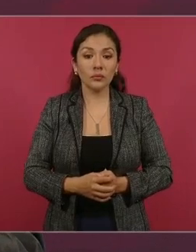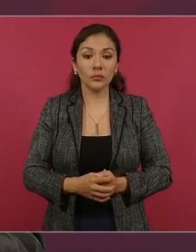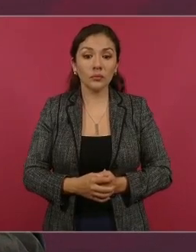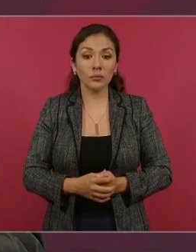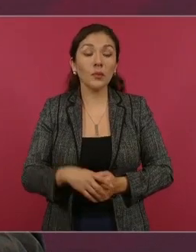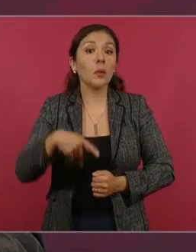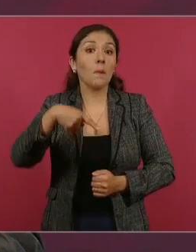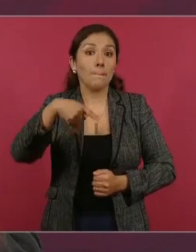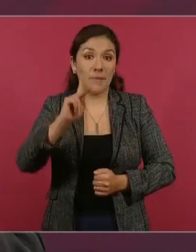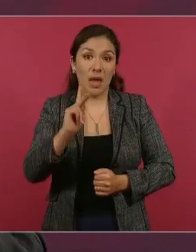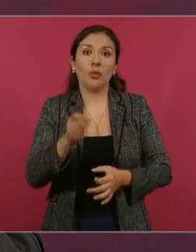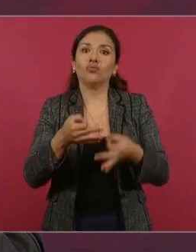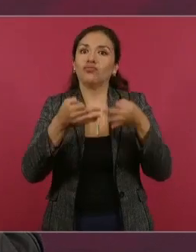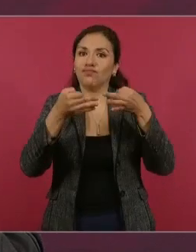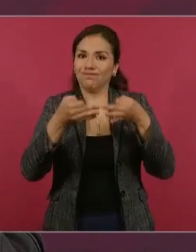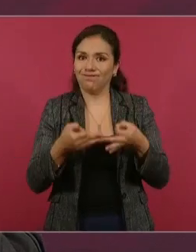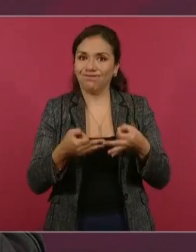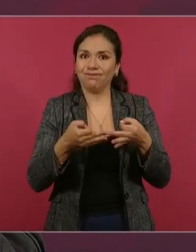de manera